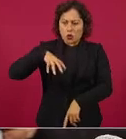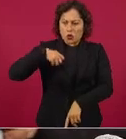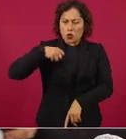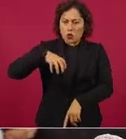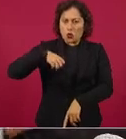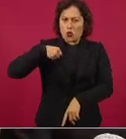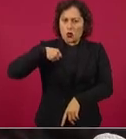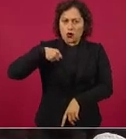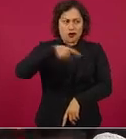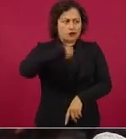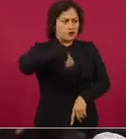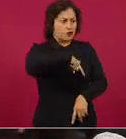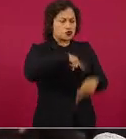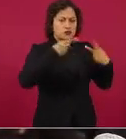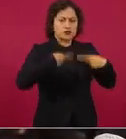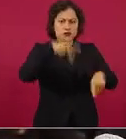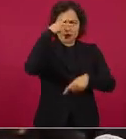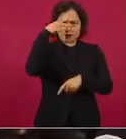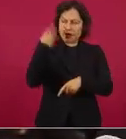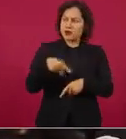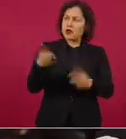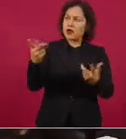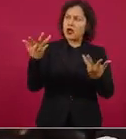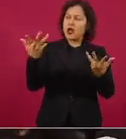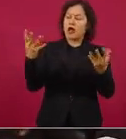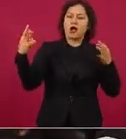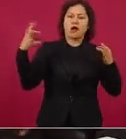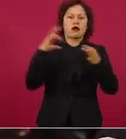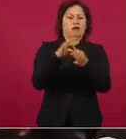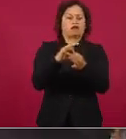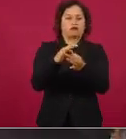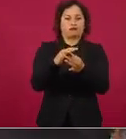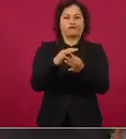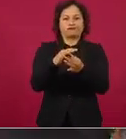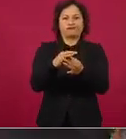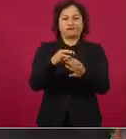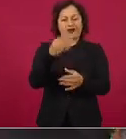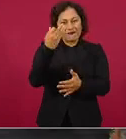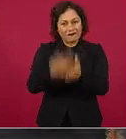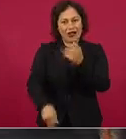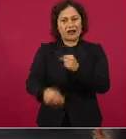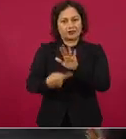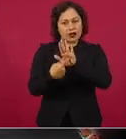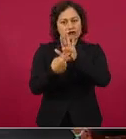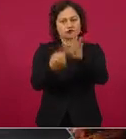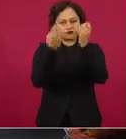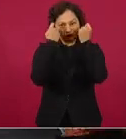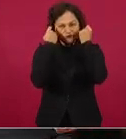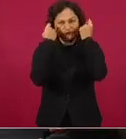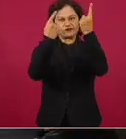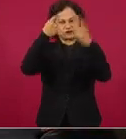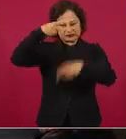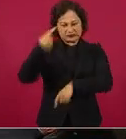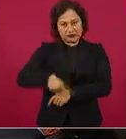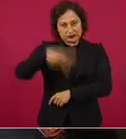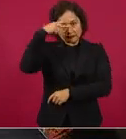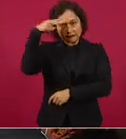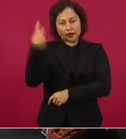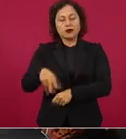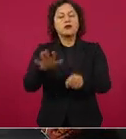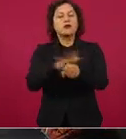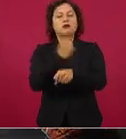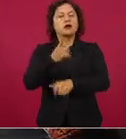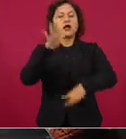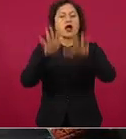ha unido. Necesitamos ese tipo de mensajes también, porque de pronto hacen hasta documentales de